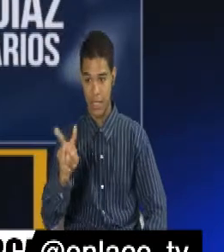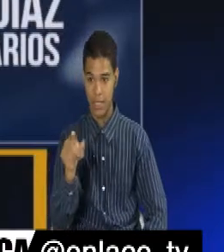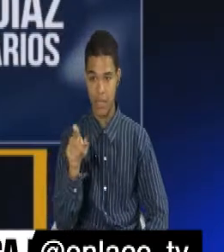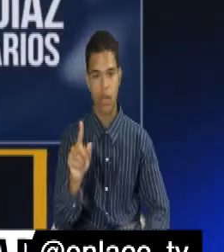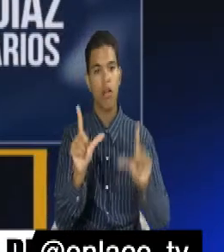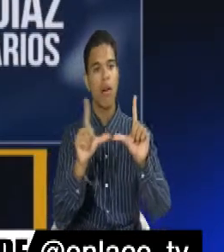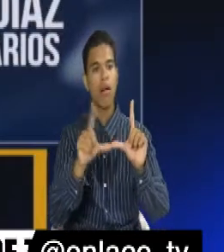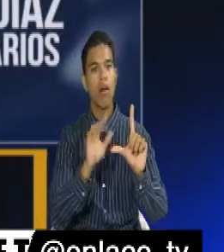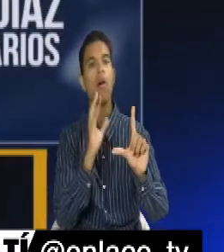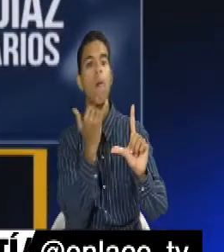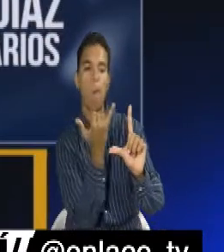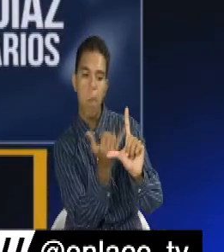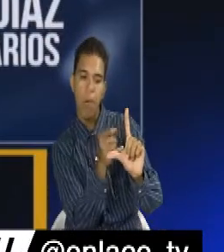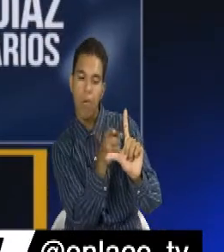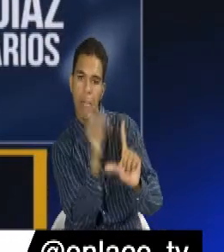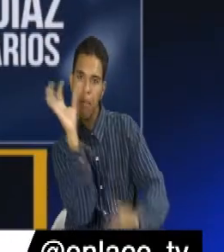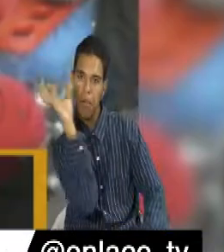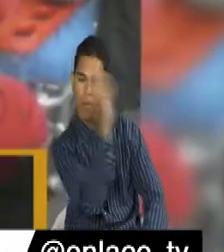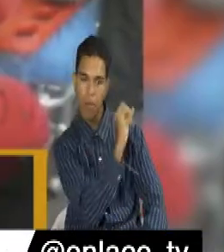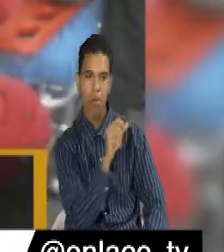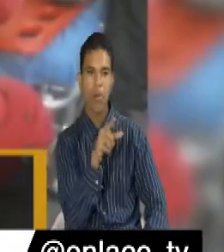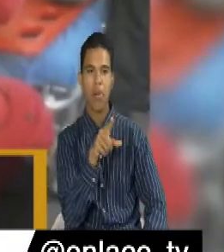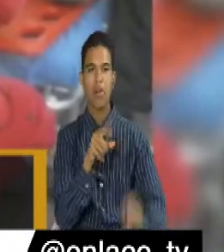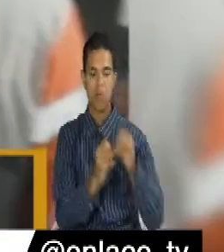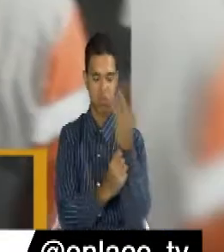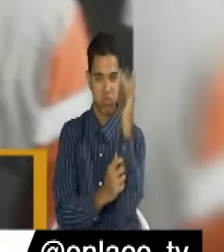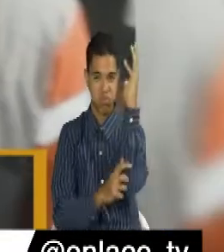incrustado con un árbol.